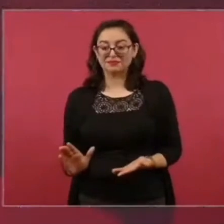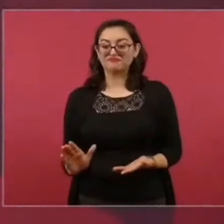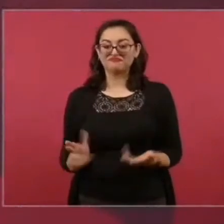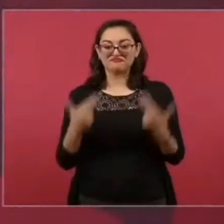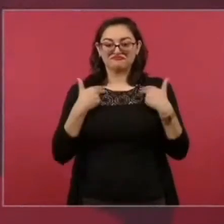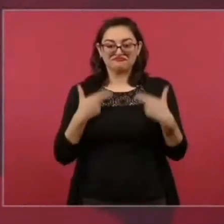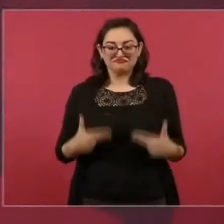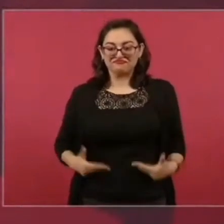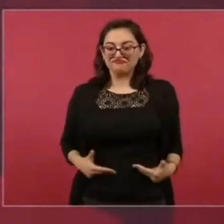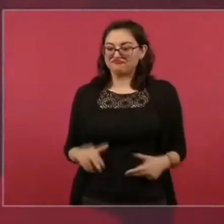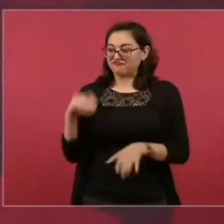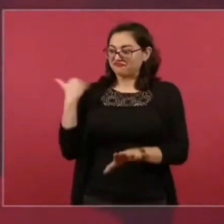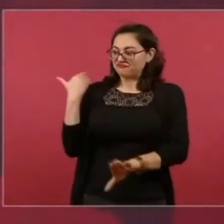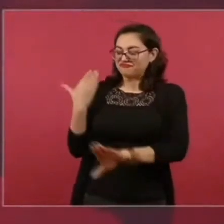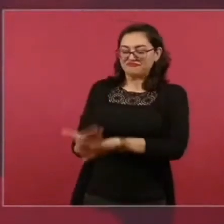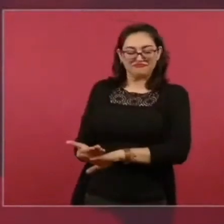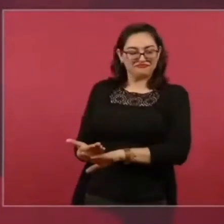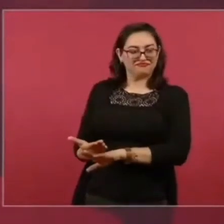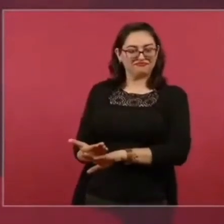inhumano.